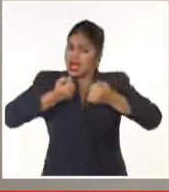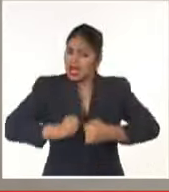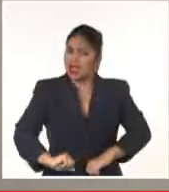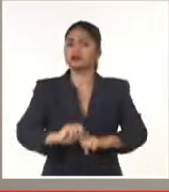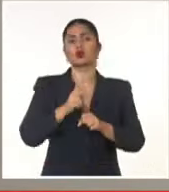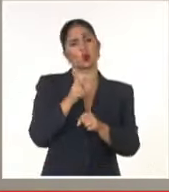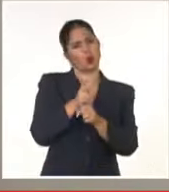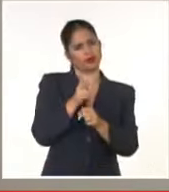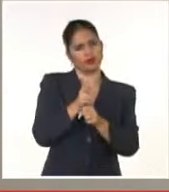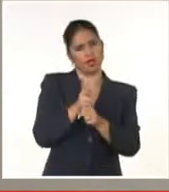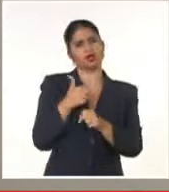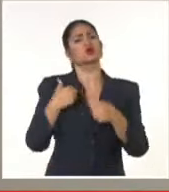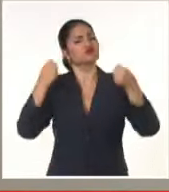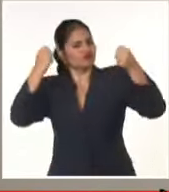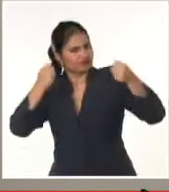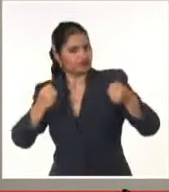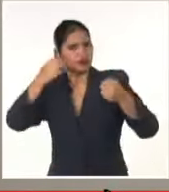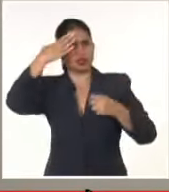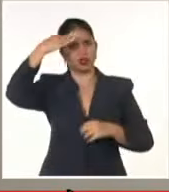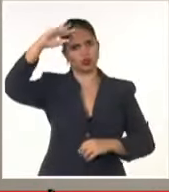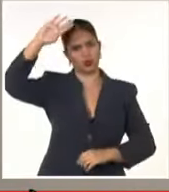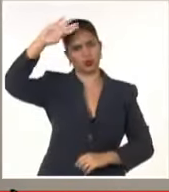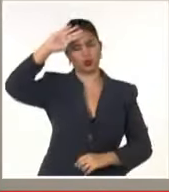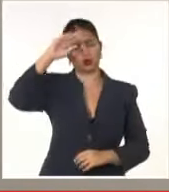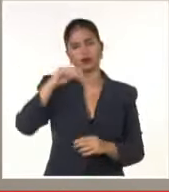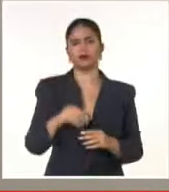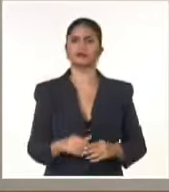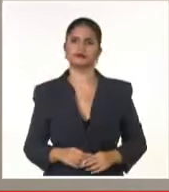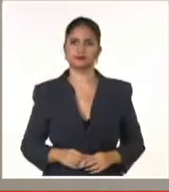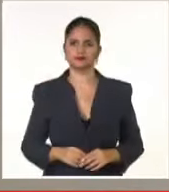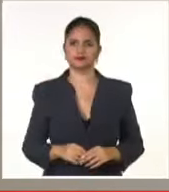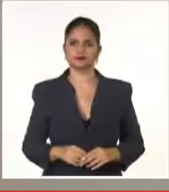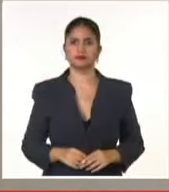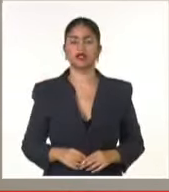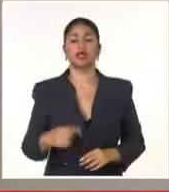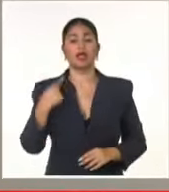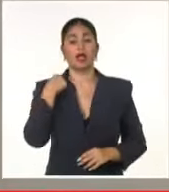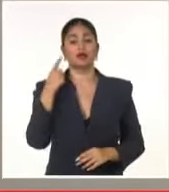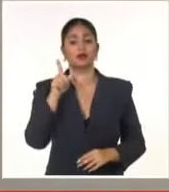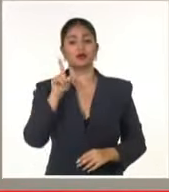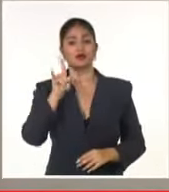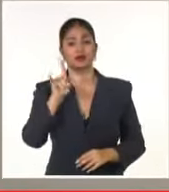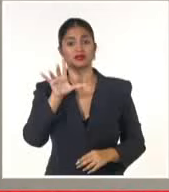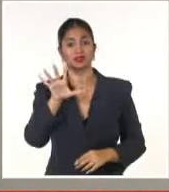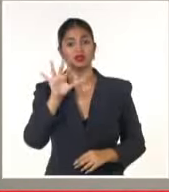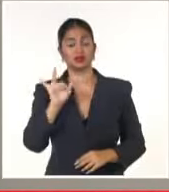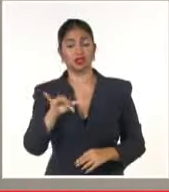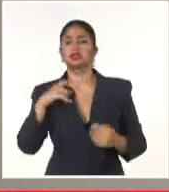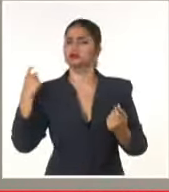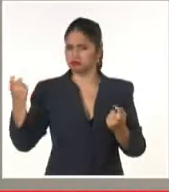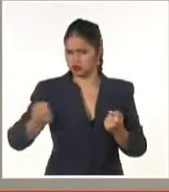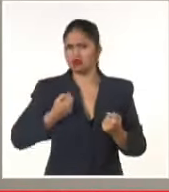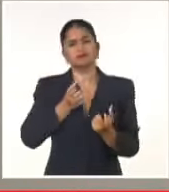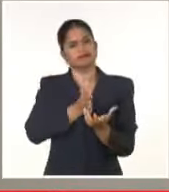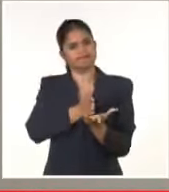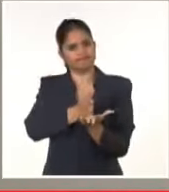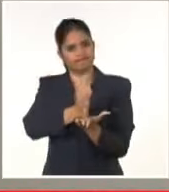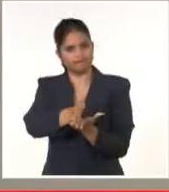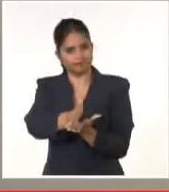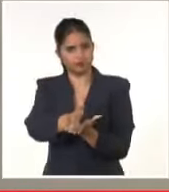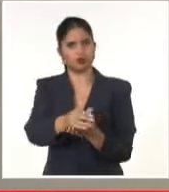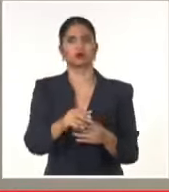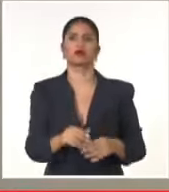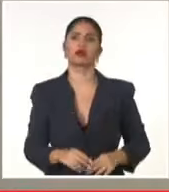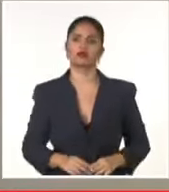En el 57 no me fui, decidí correr la misma suerte del pueblo cubano que